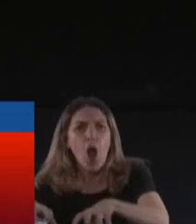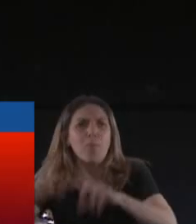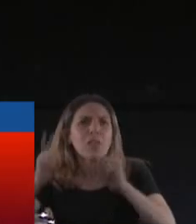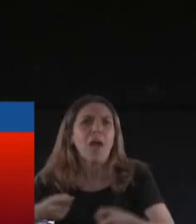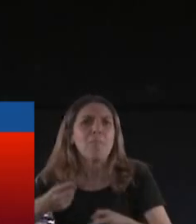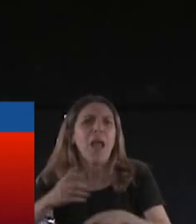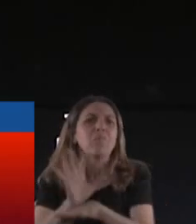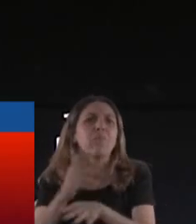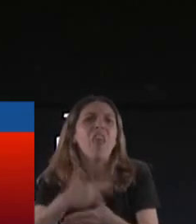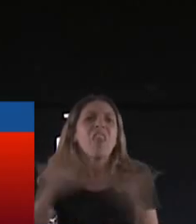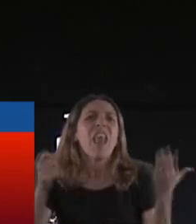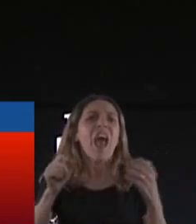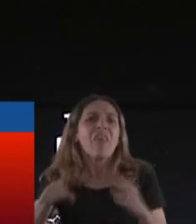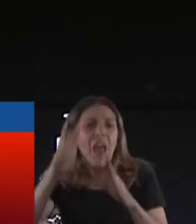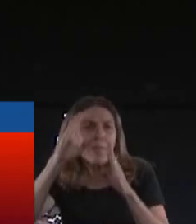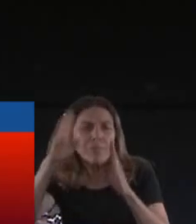Día de la Mujer.